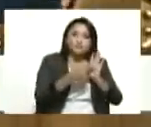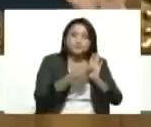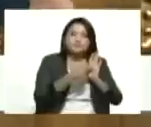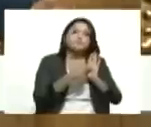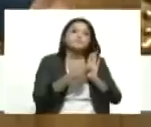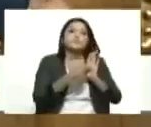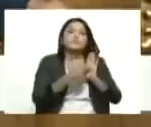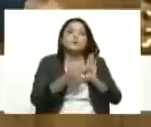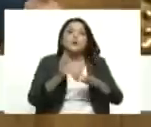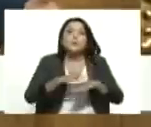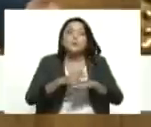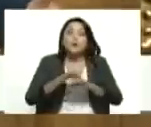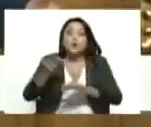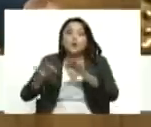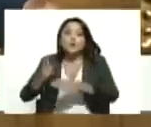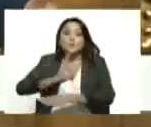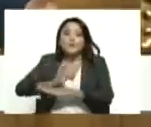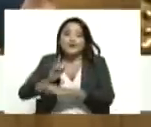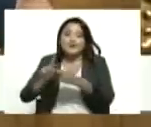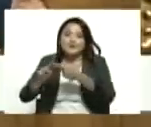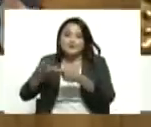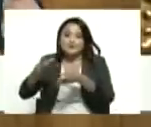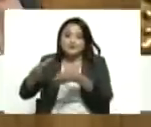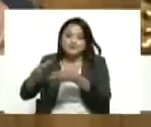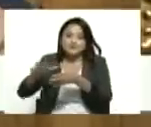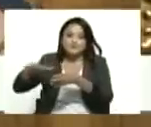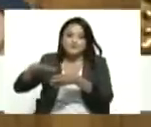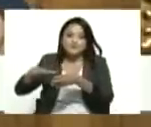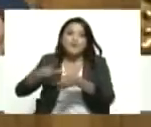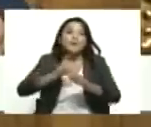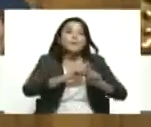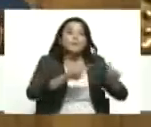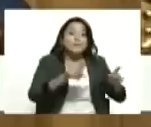Porque el juicio penal es una cosa, pero los bienes